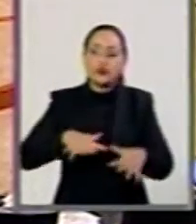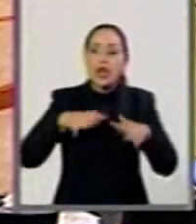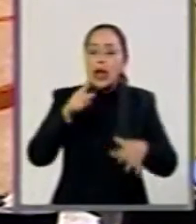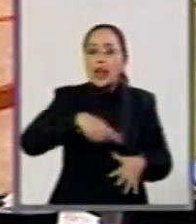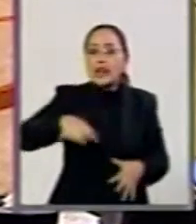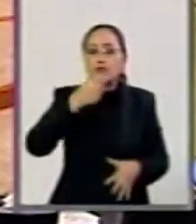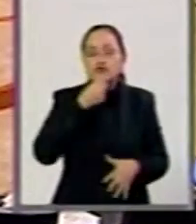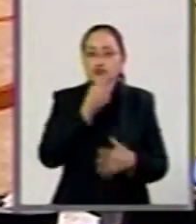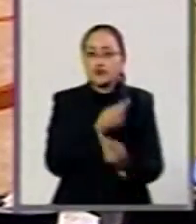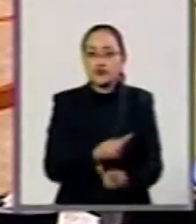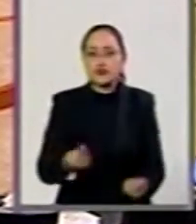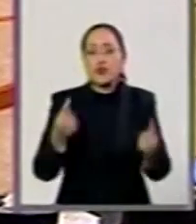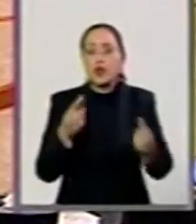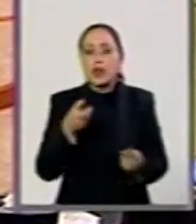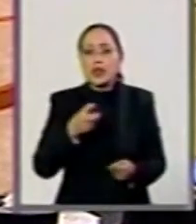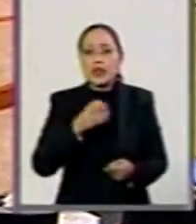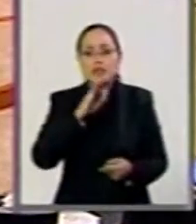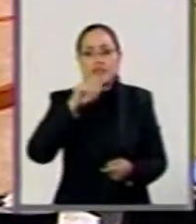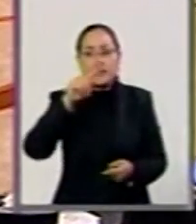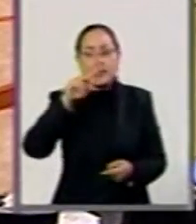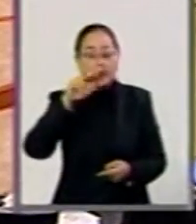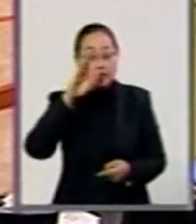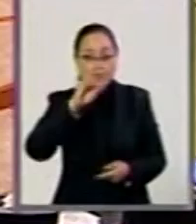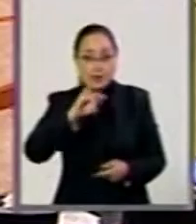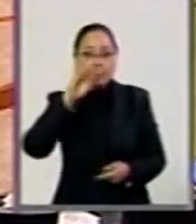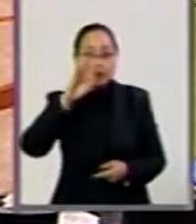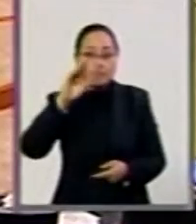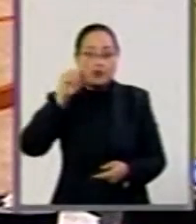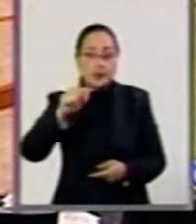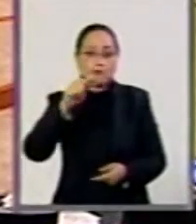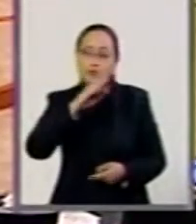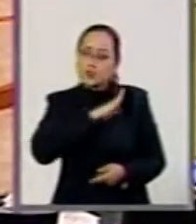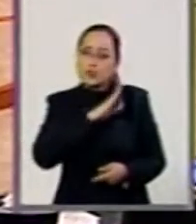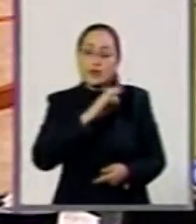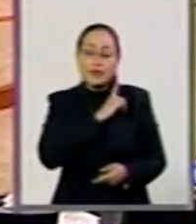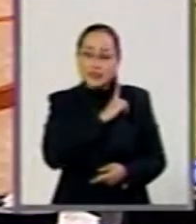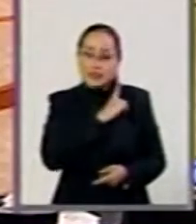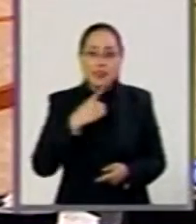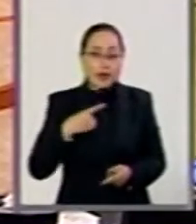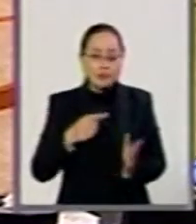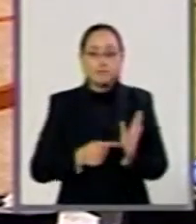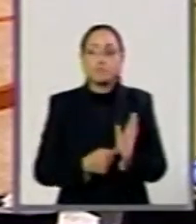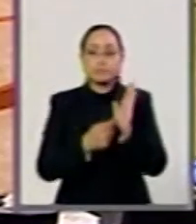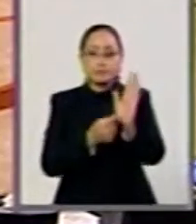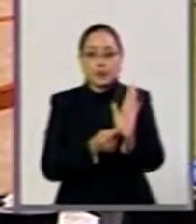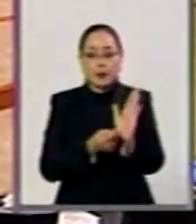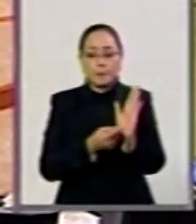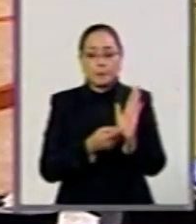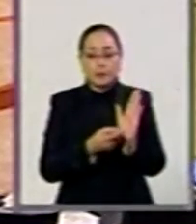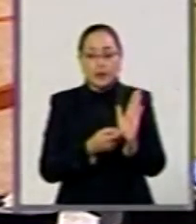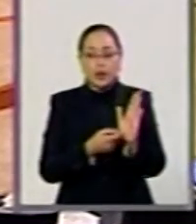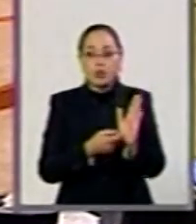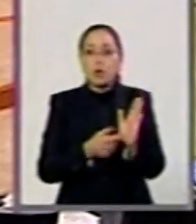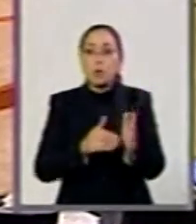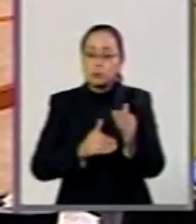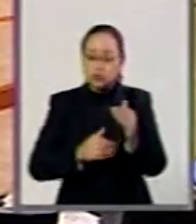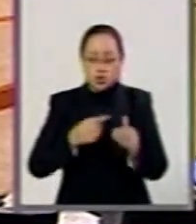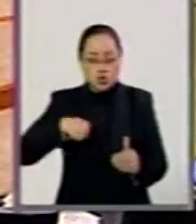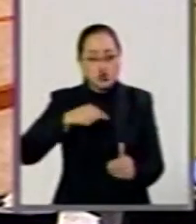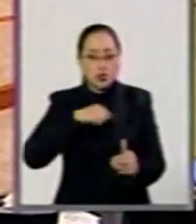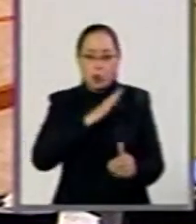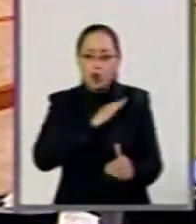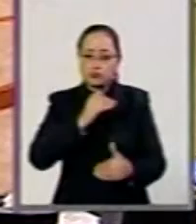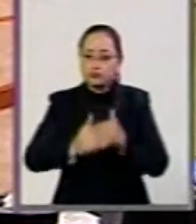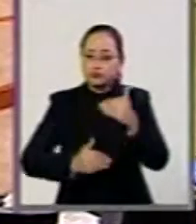está obligado por ley el IFT a emitir. Afortunadamente esto nos permitió dar un paso siguiente por